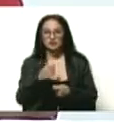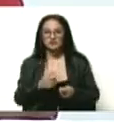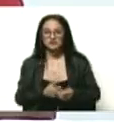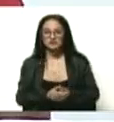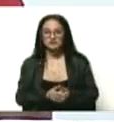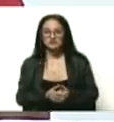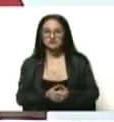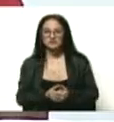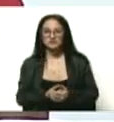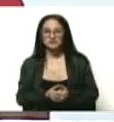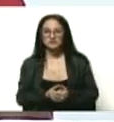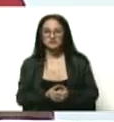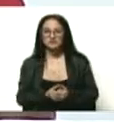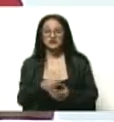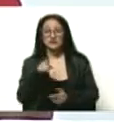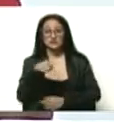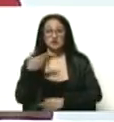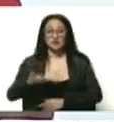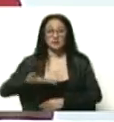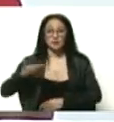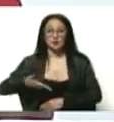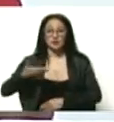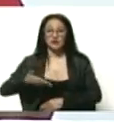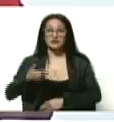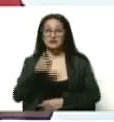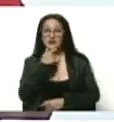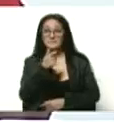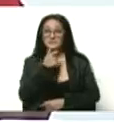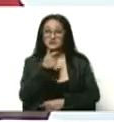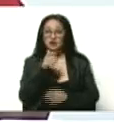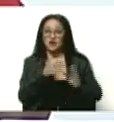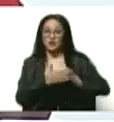la radio. Y la radio fundamental,